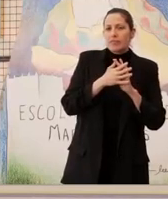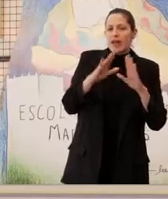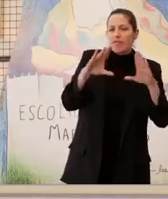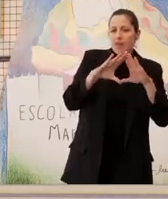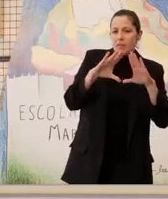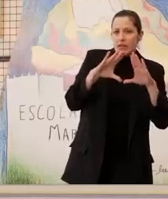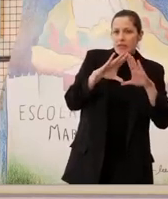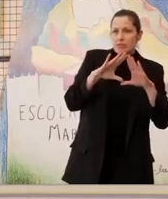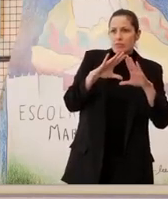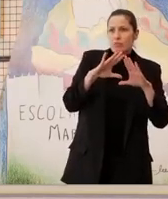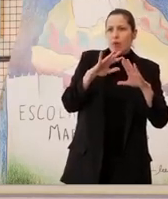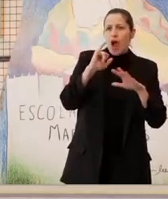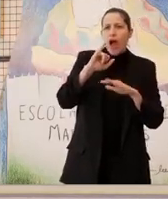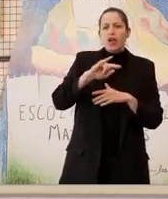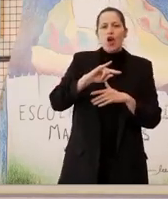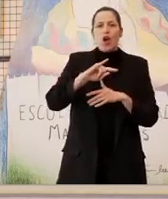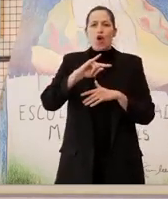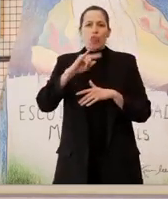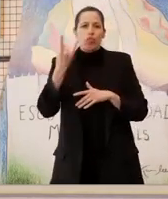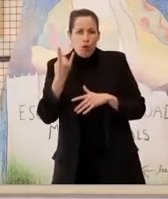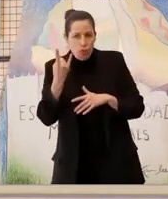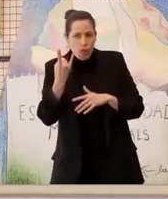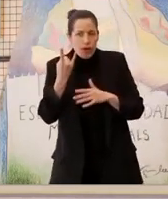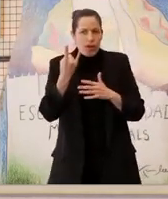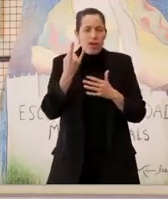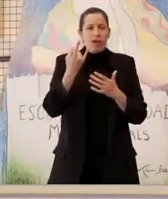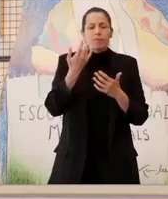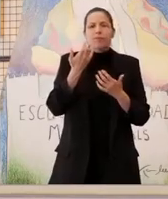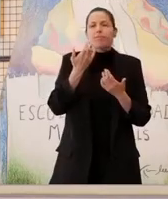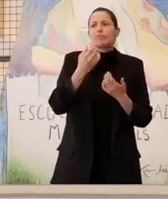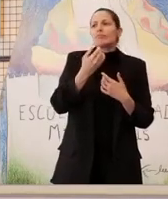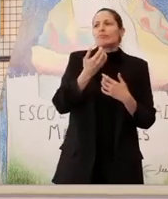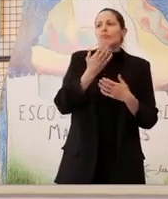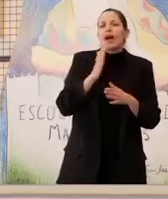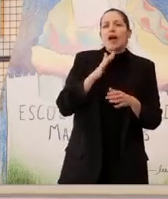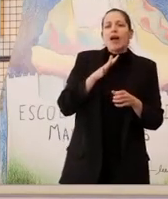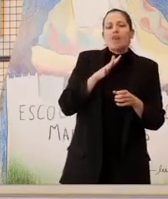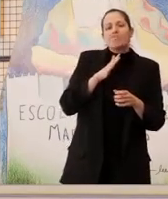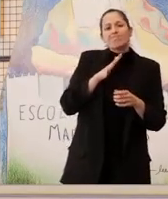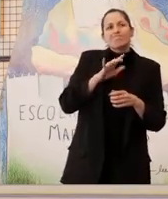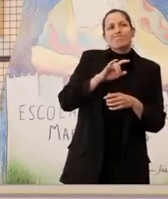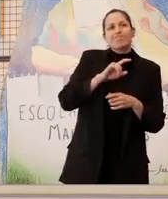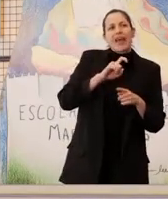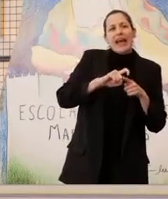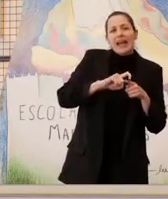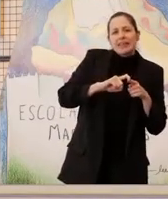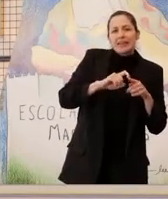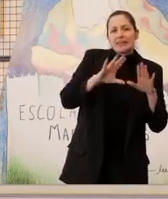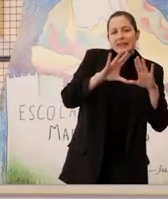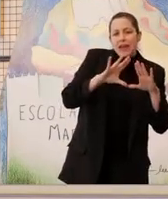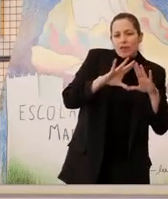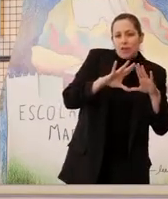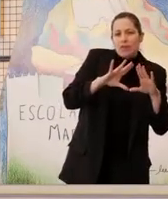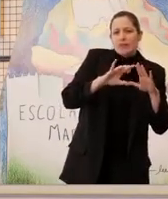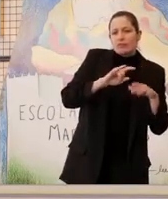hoy y que no es una polarización que solamente es una característica o que Define al feminismo sino que yo creo